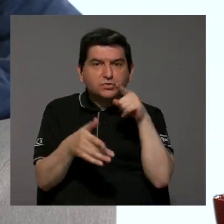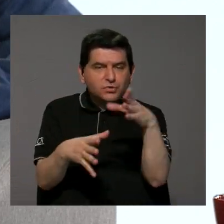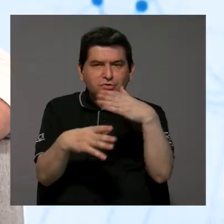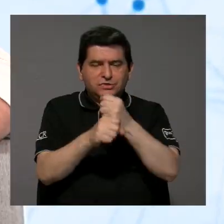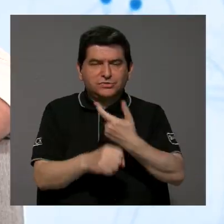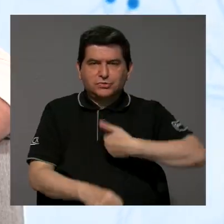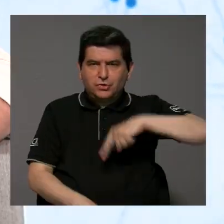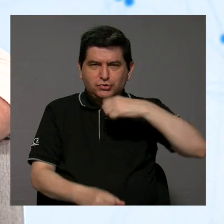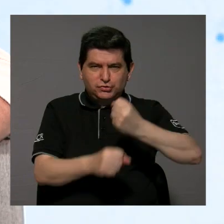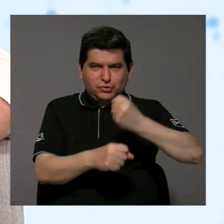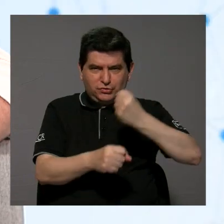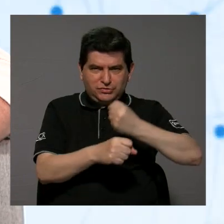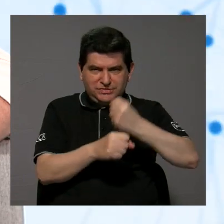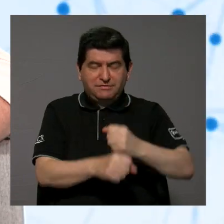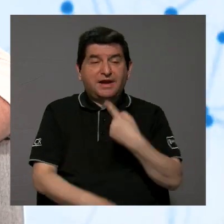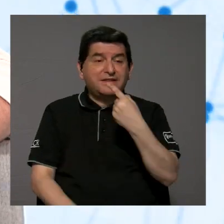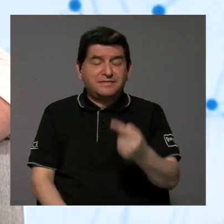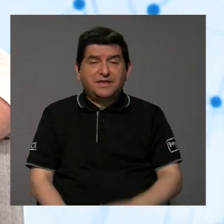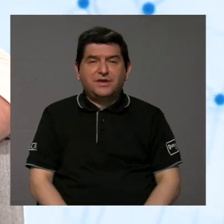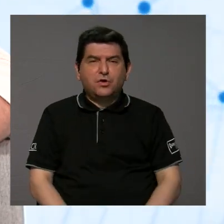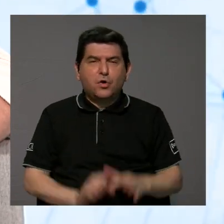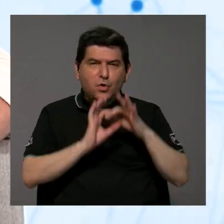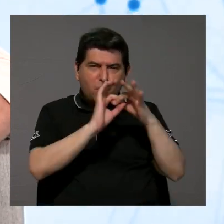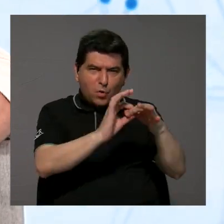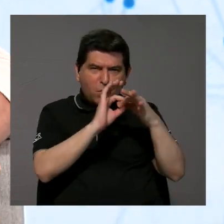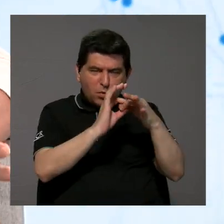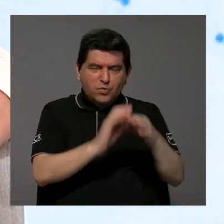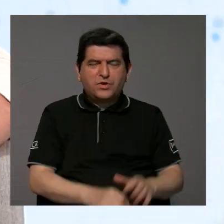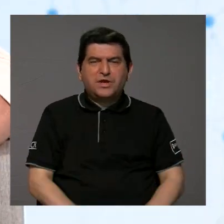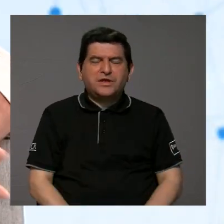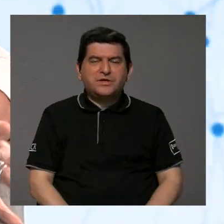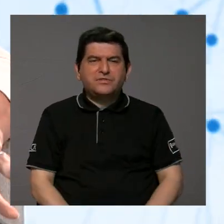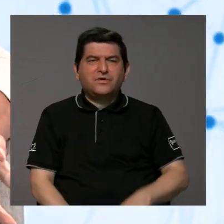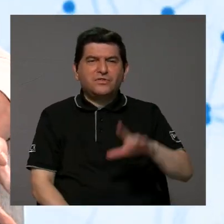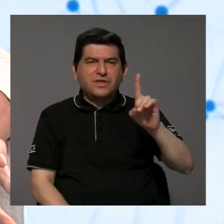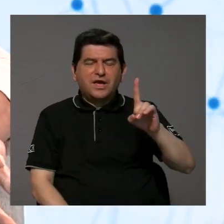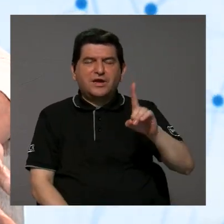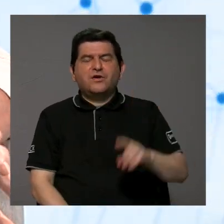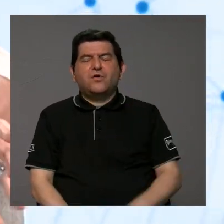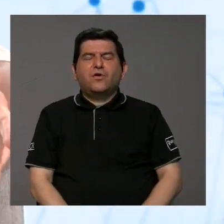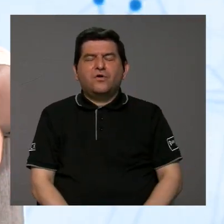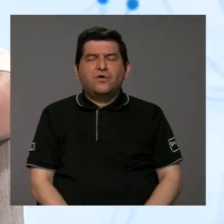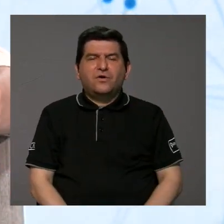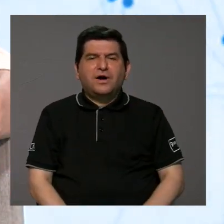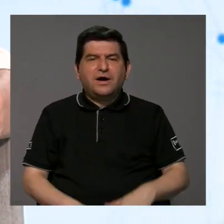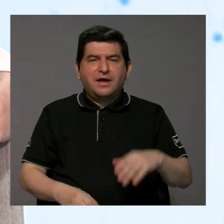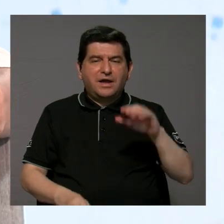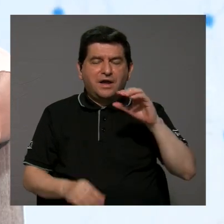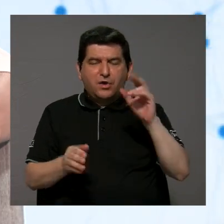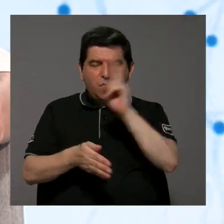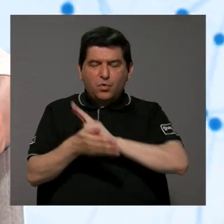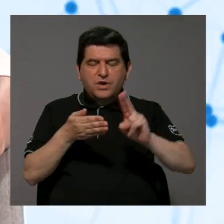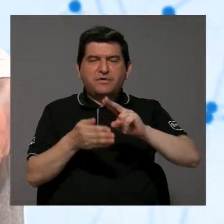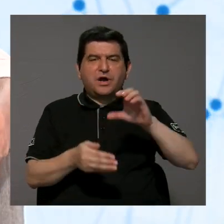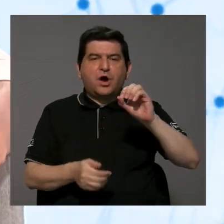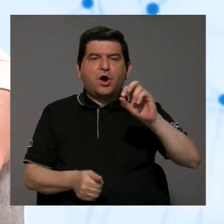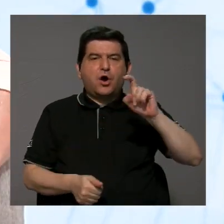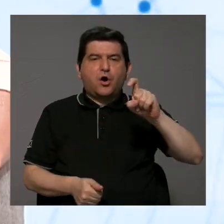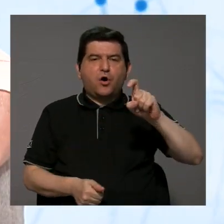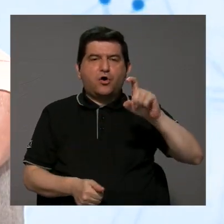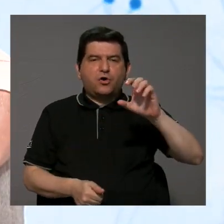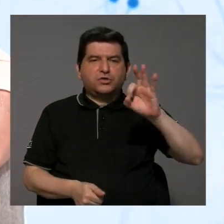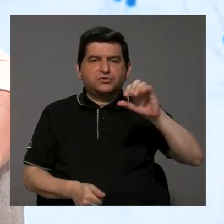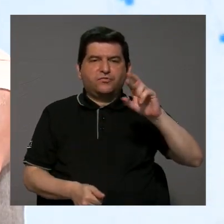ustedes. Nosotros trabajamos, digo nosotros porque trabajo muy estrechamente con Diego Sánchez Sancochea en la Universidad de Oxford. Actualmente tengo un proyecto grande en 7